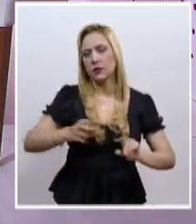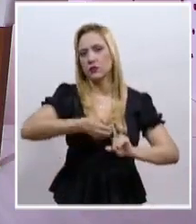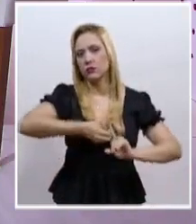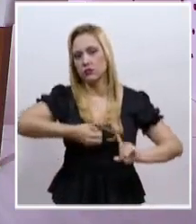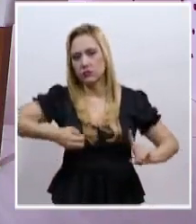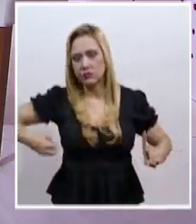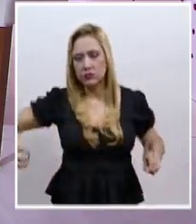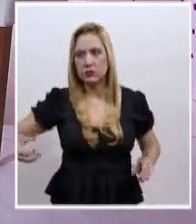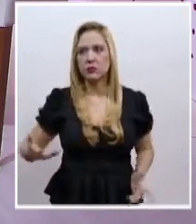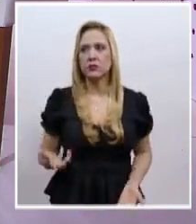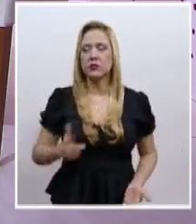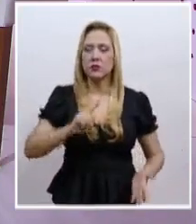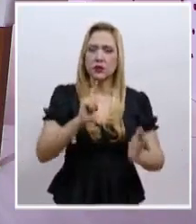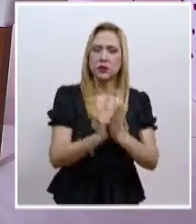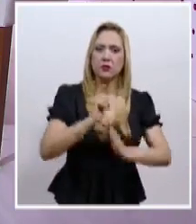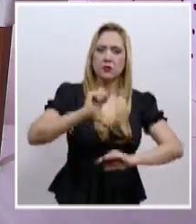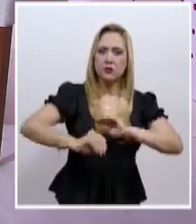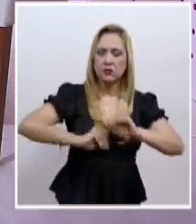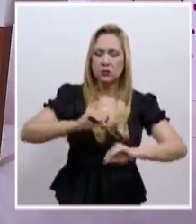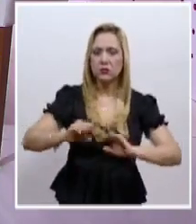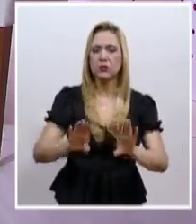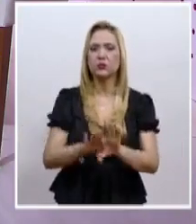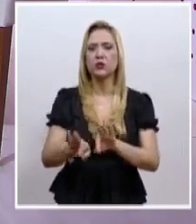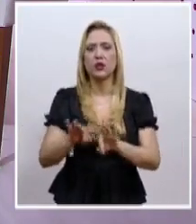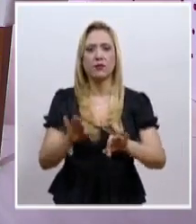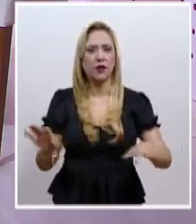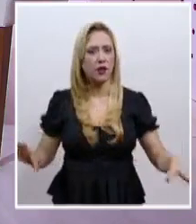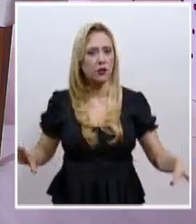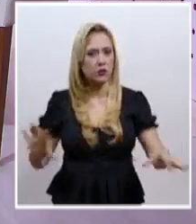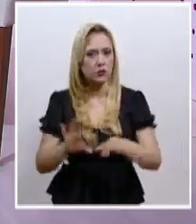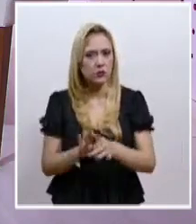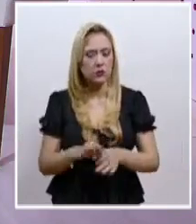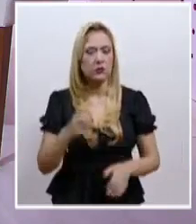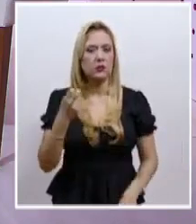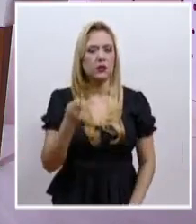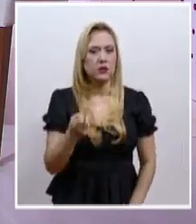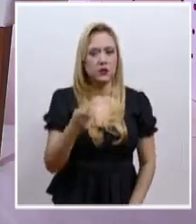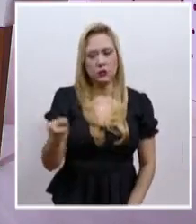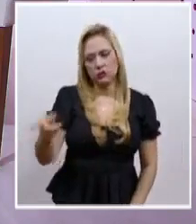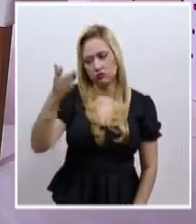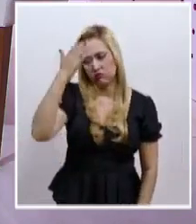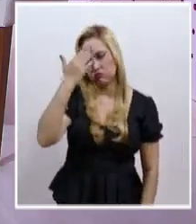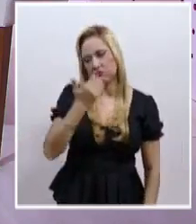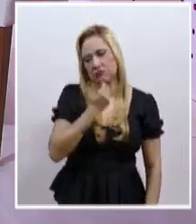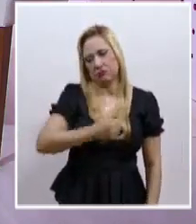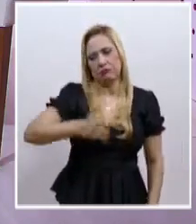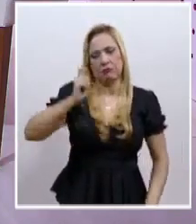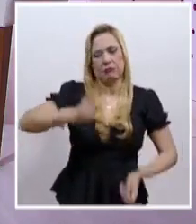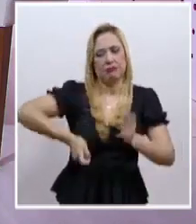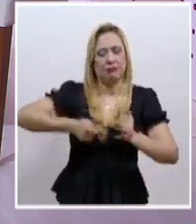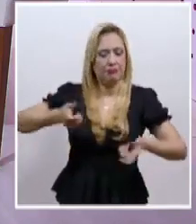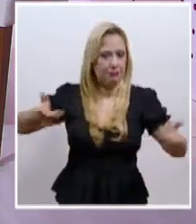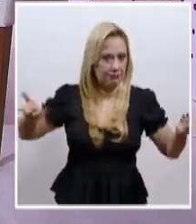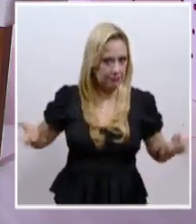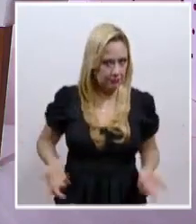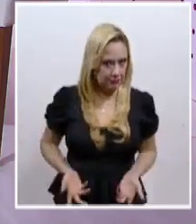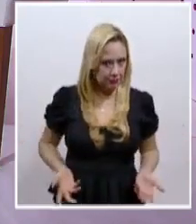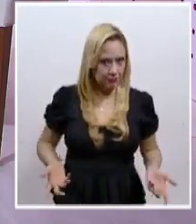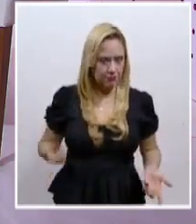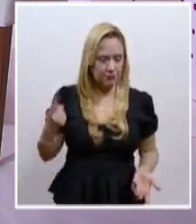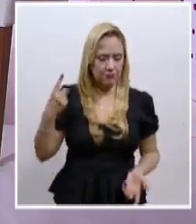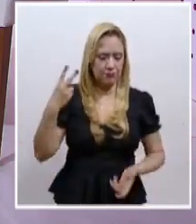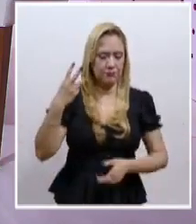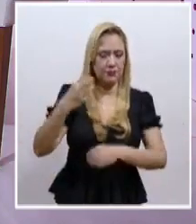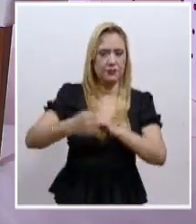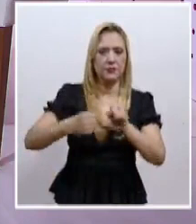regulación, la legislación sobre las relaciones laborales y sobre este tema tú eres una experta. Acabamos de tener además hace unos pocos años una